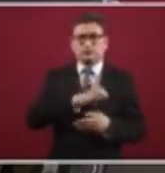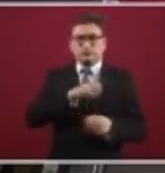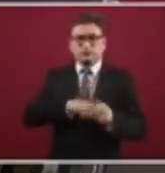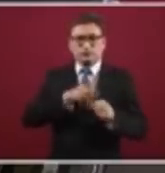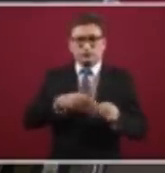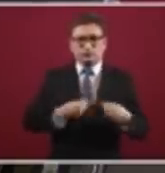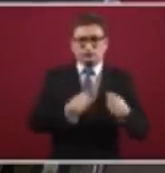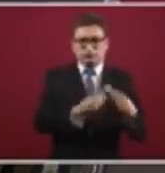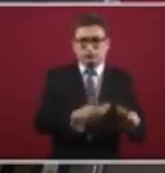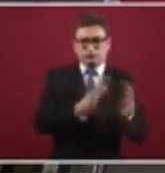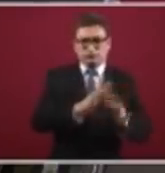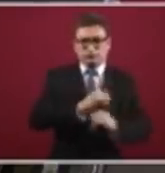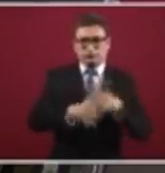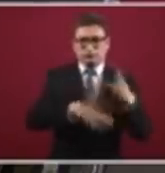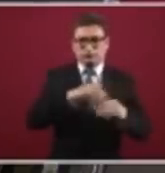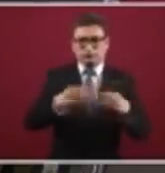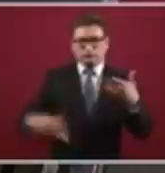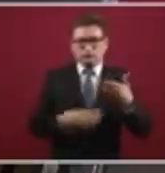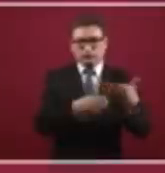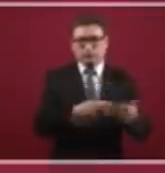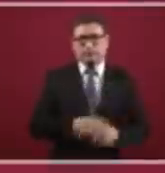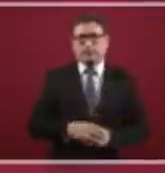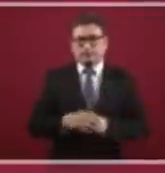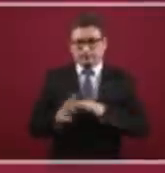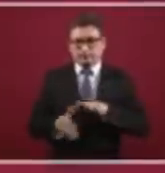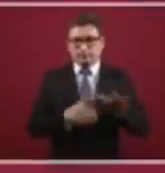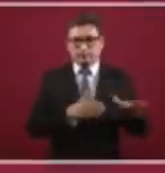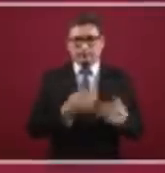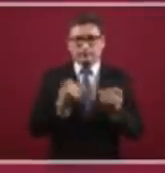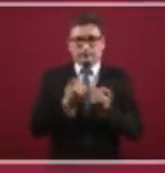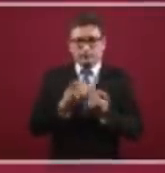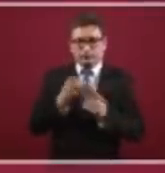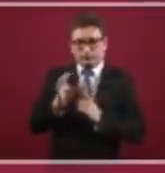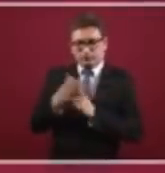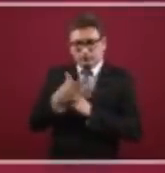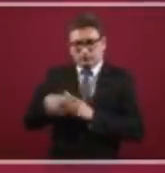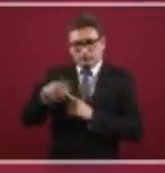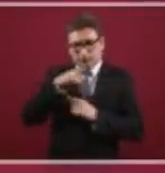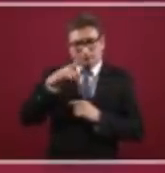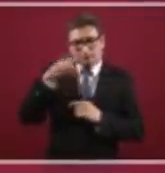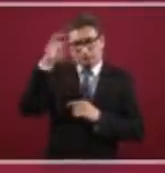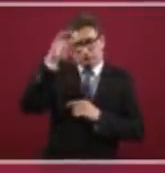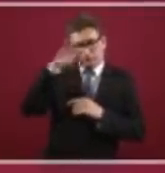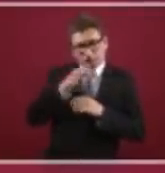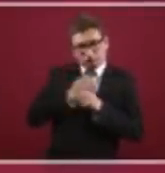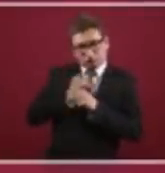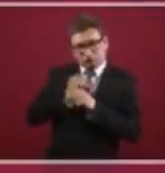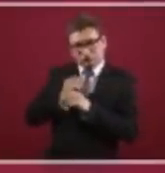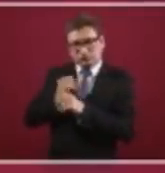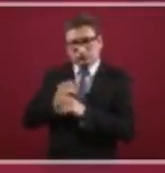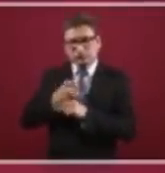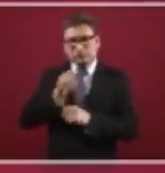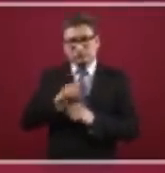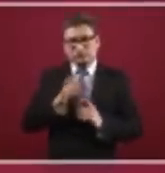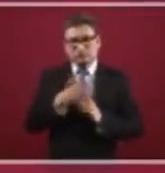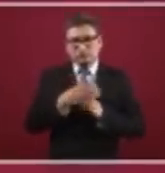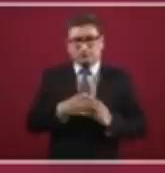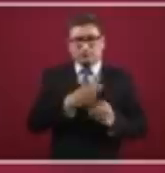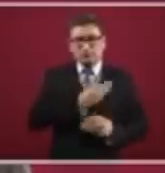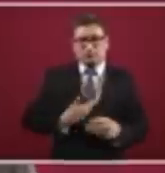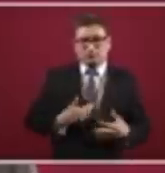debo destacar la creación de un comité científico asesor la comisión presidencial